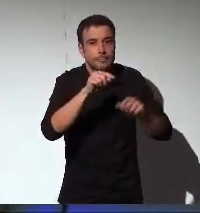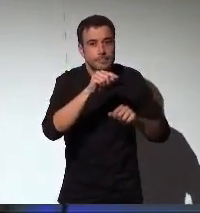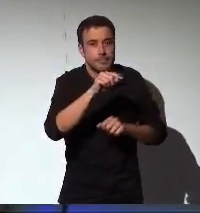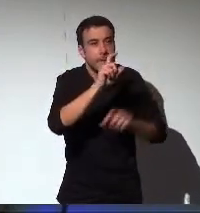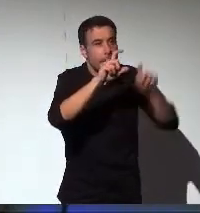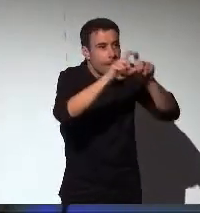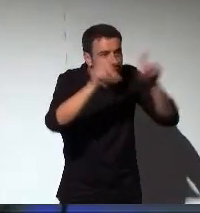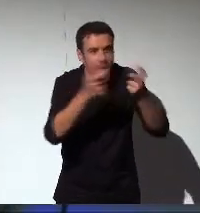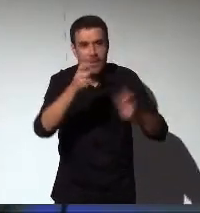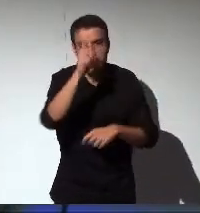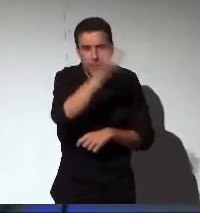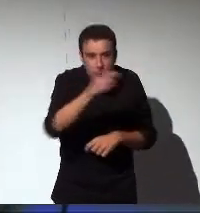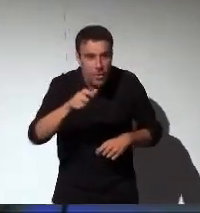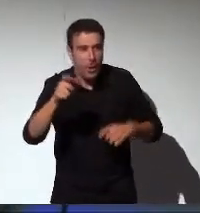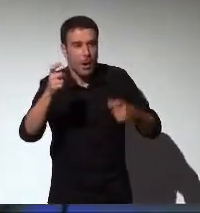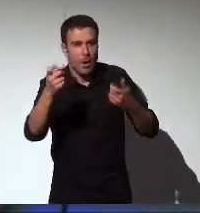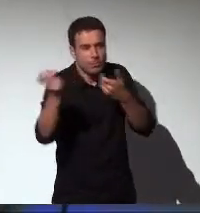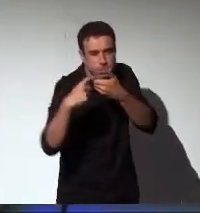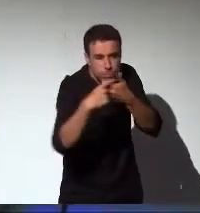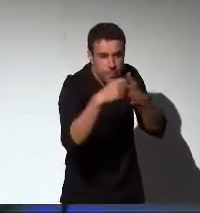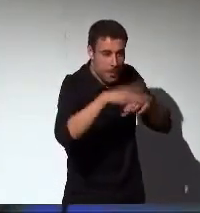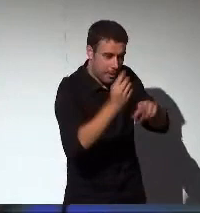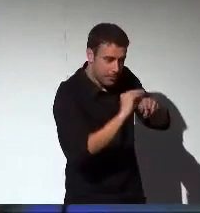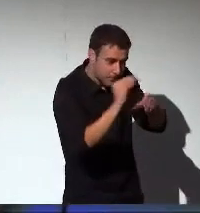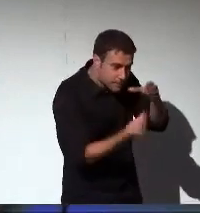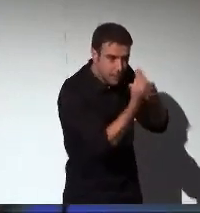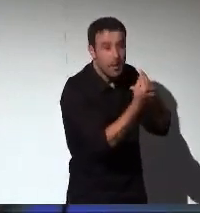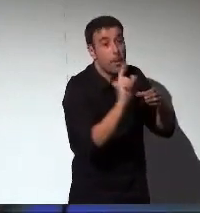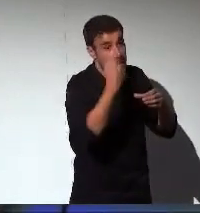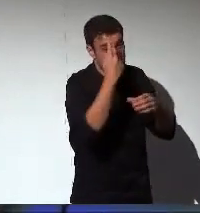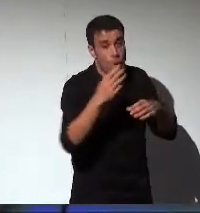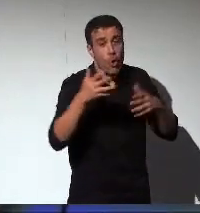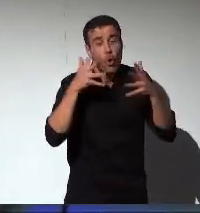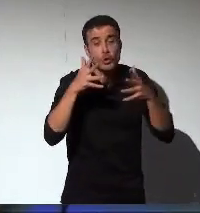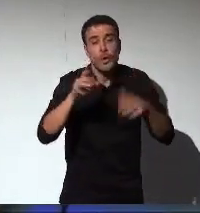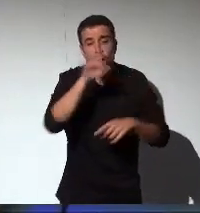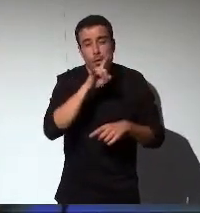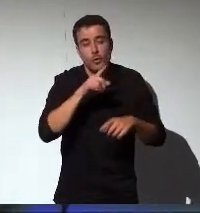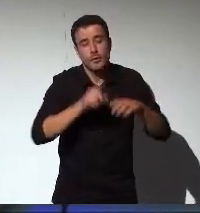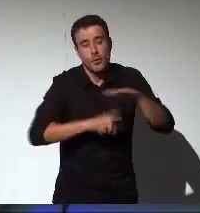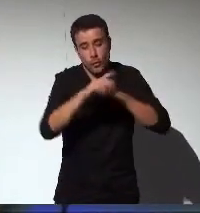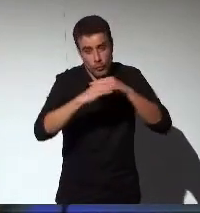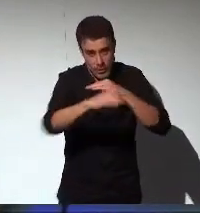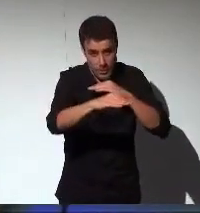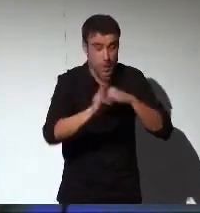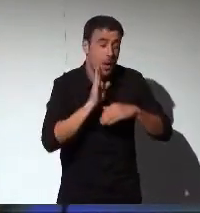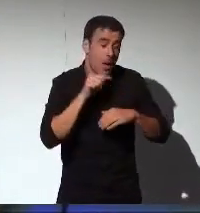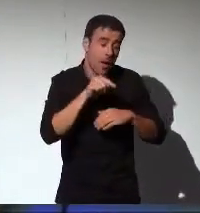todas las partes de ese encuentro a través de, bueno, primero con el Consejo Canario de Desarrollo Sostenible en